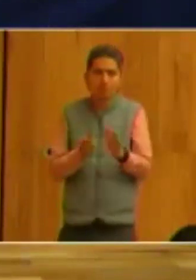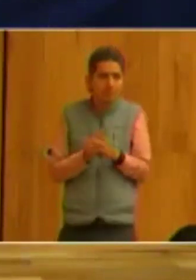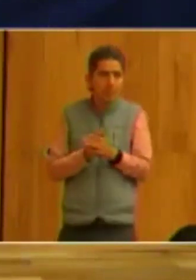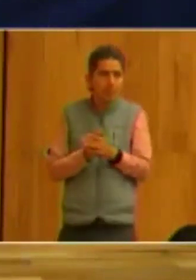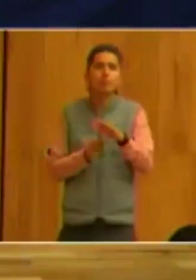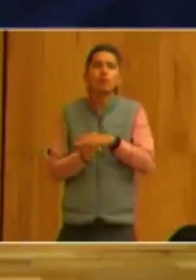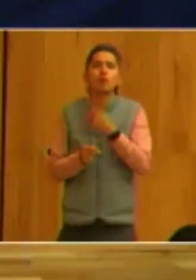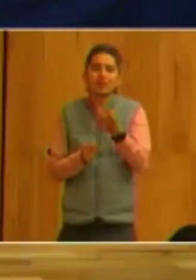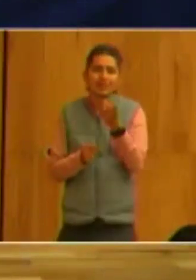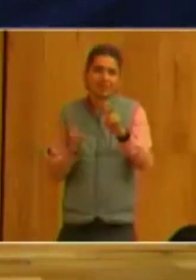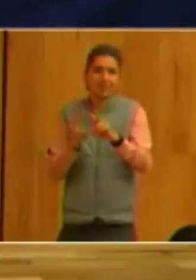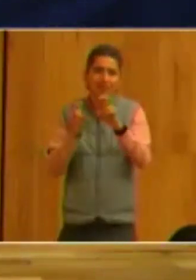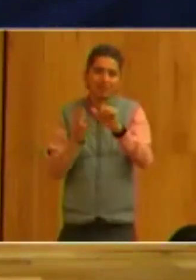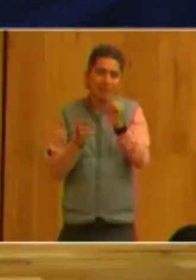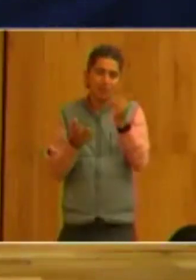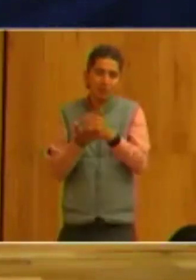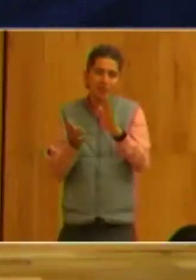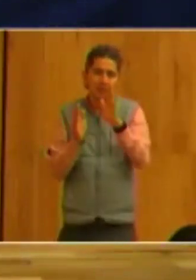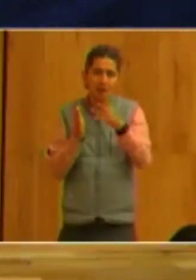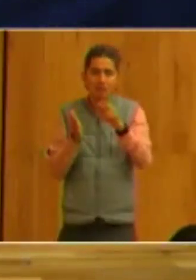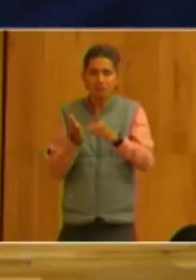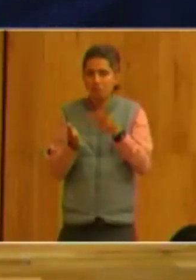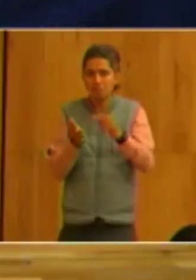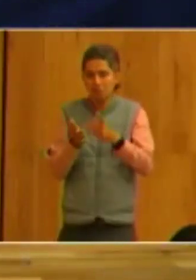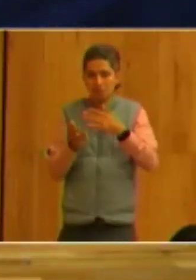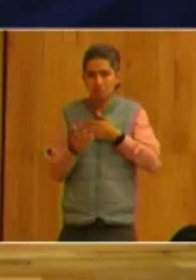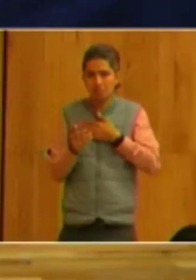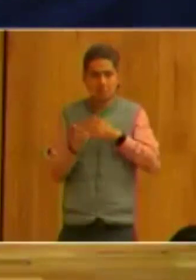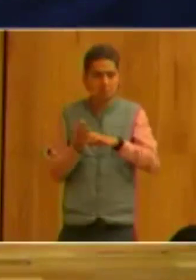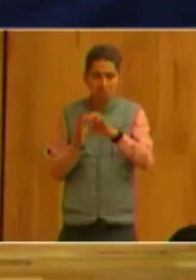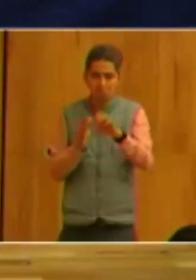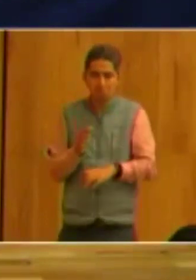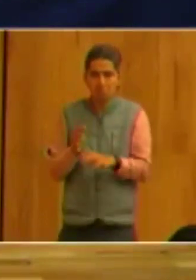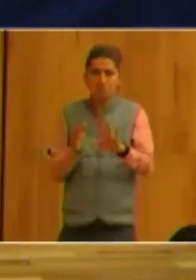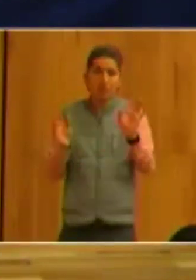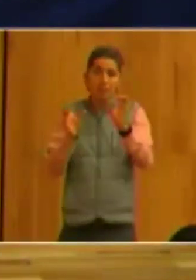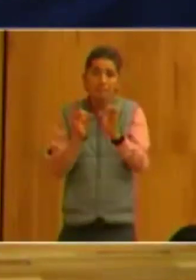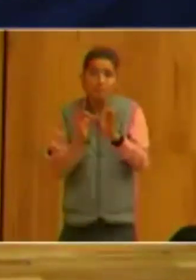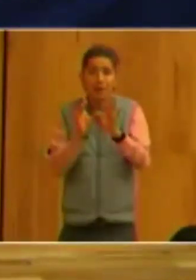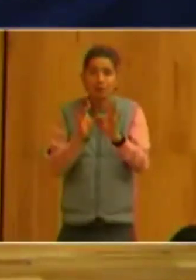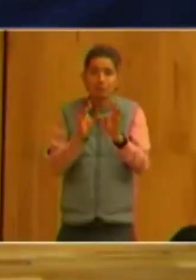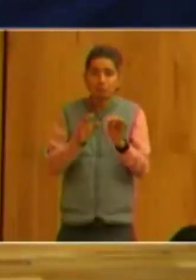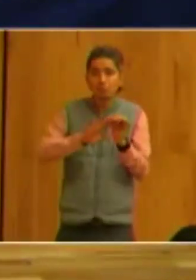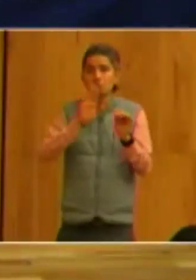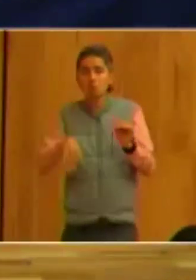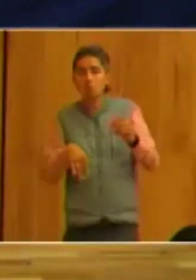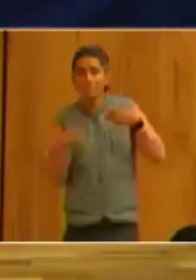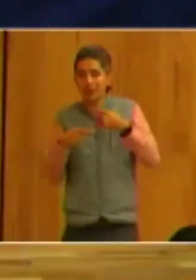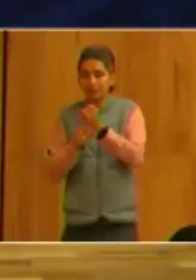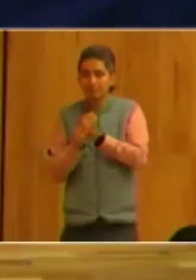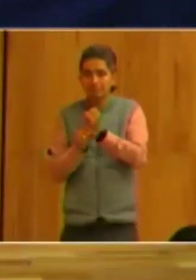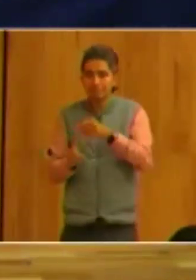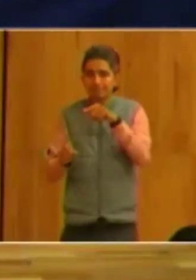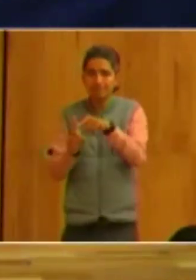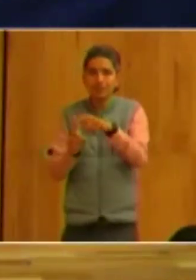ese es el otro tema. Nos ha tocado, por ejemplo, me ha tocado asuntos donde se muere la persona investigada en el momento de